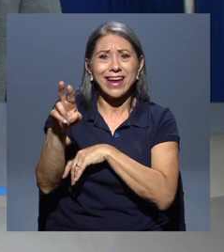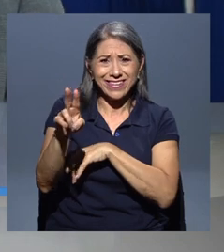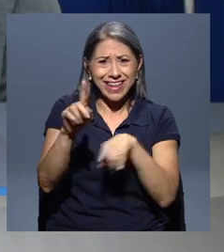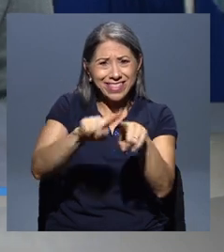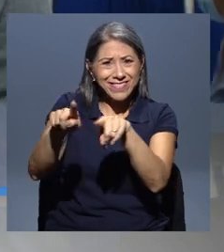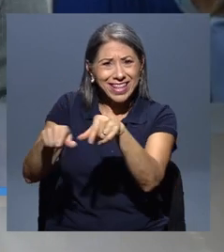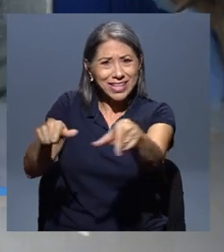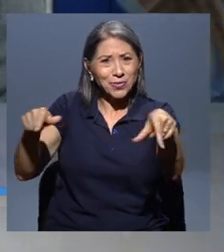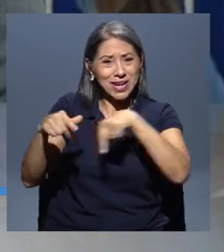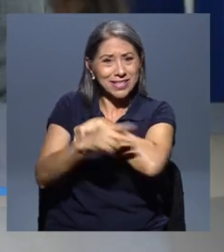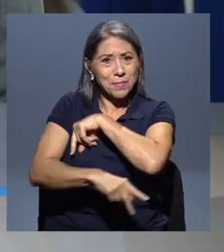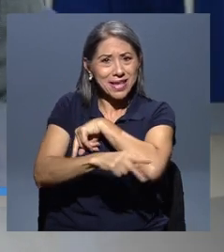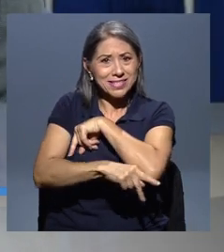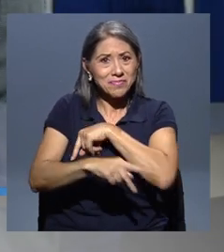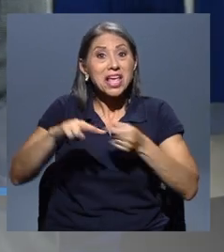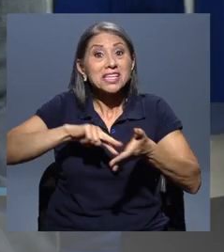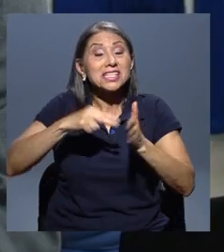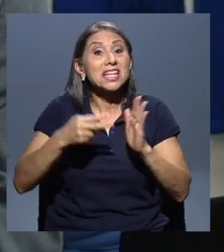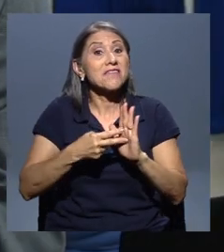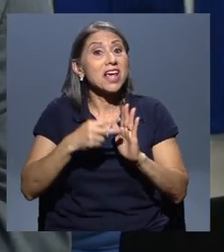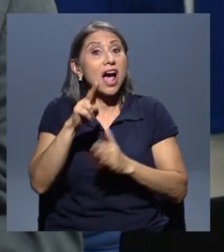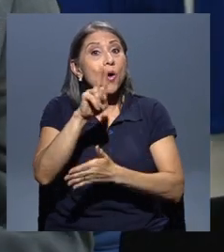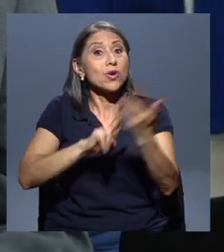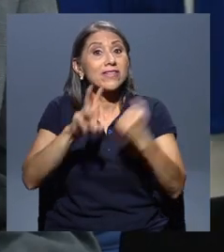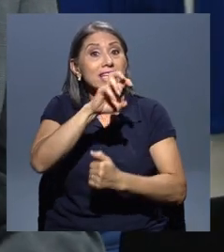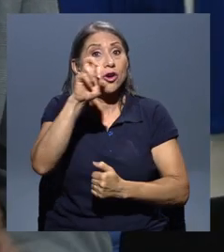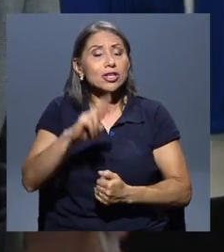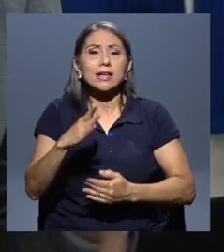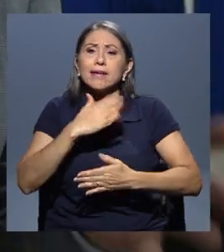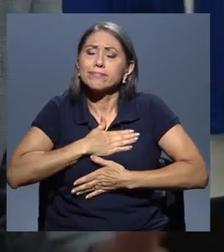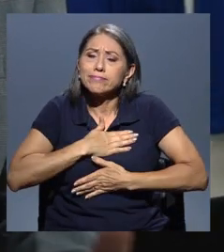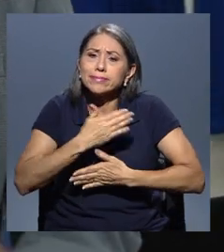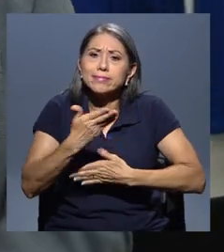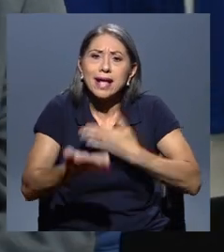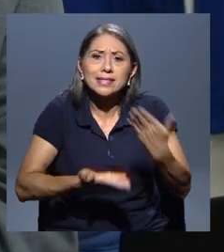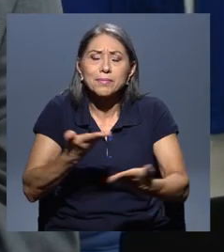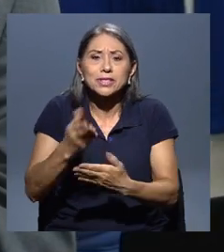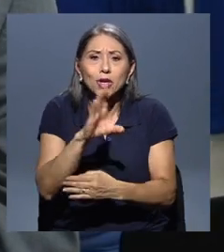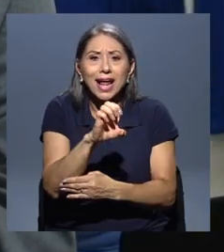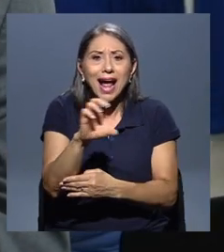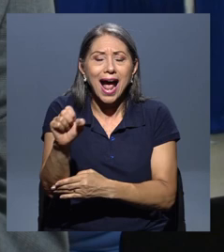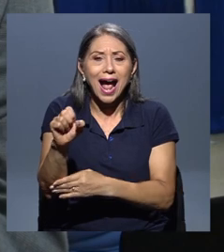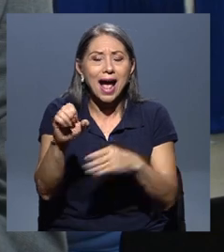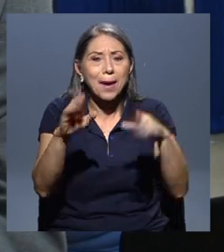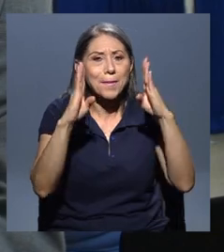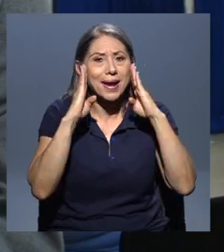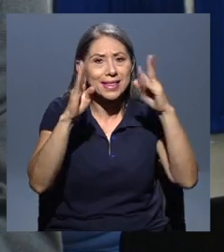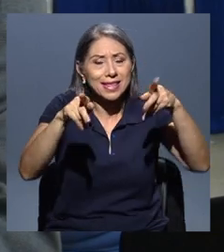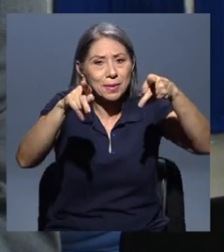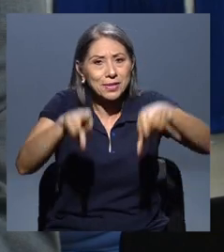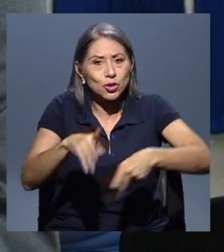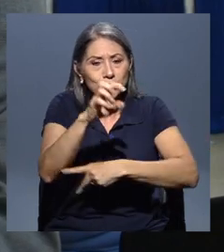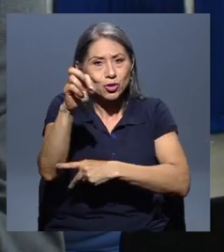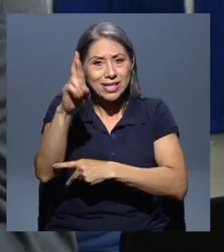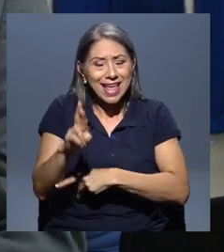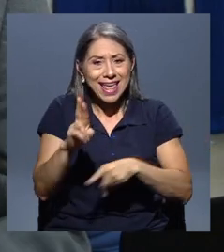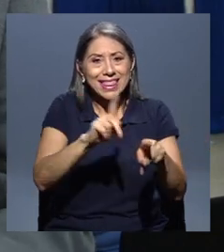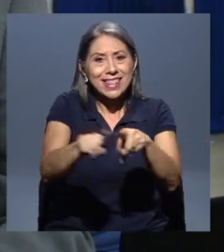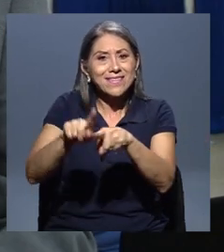la Universidad de Costa Rica al servicio de la caja para atender a la sociedad costarricense en